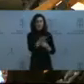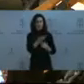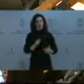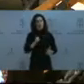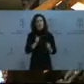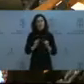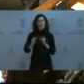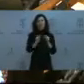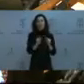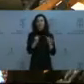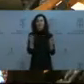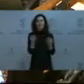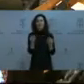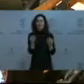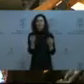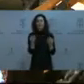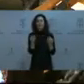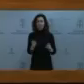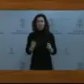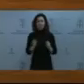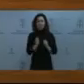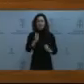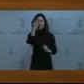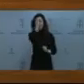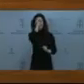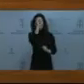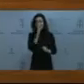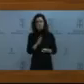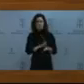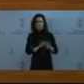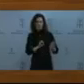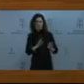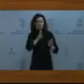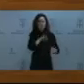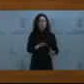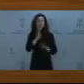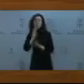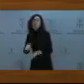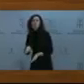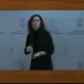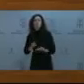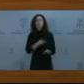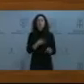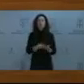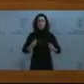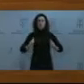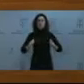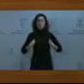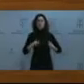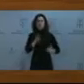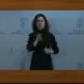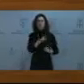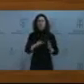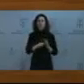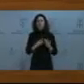opinar y de posicionarnos como corresponde respecto al Plan de Vivienda Estatal 2018-2021 que el Gobierno del PP